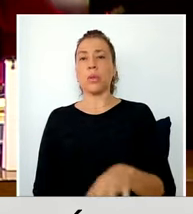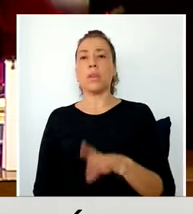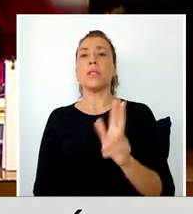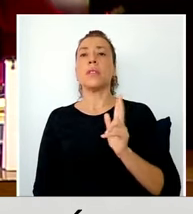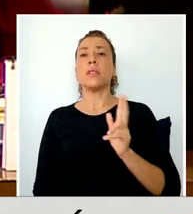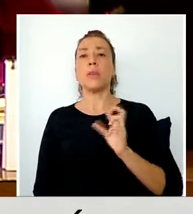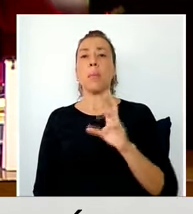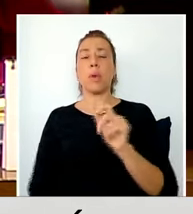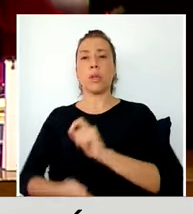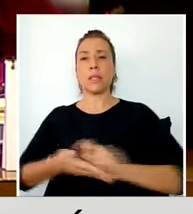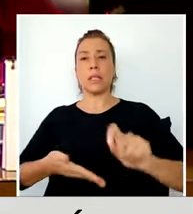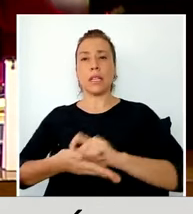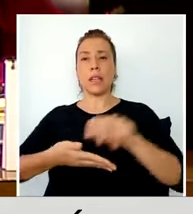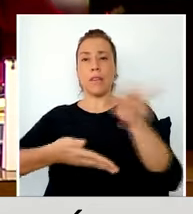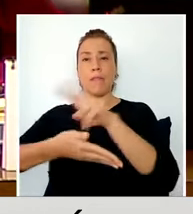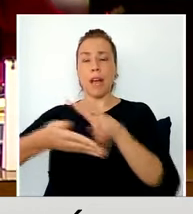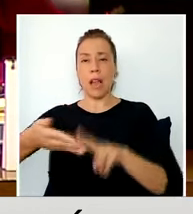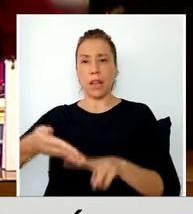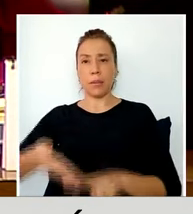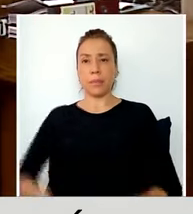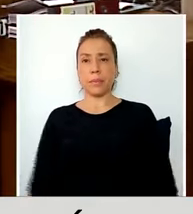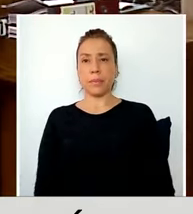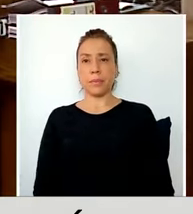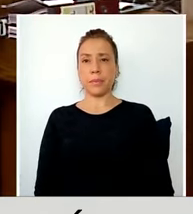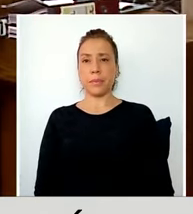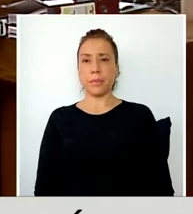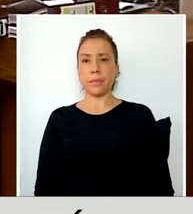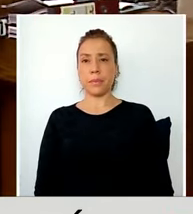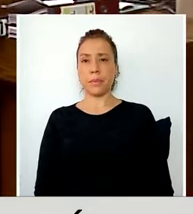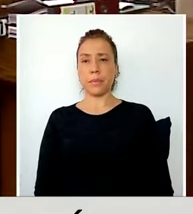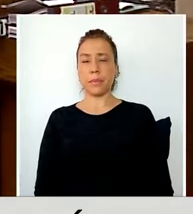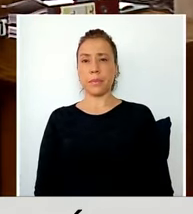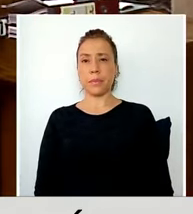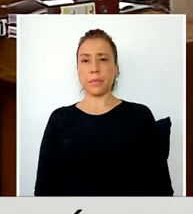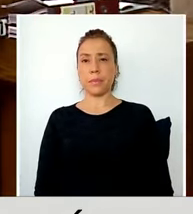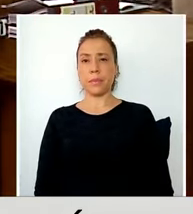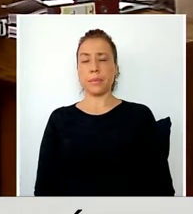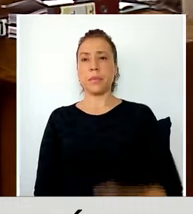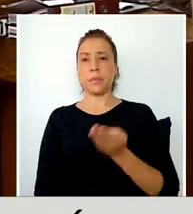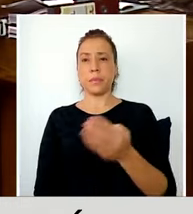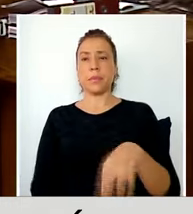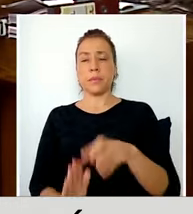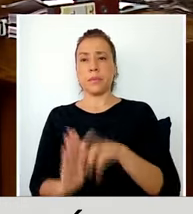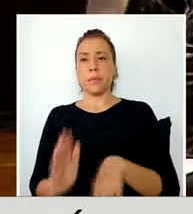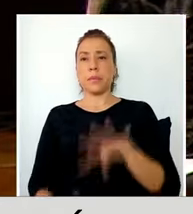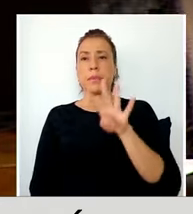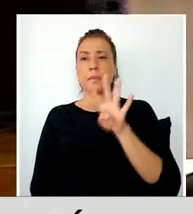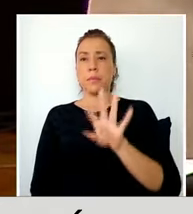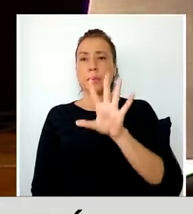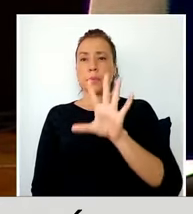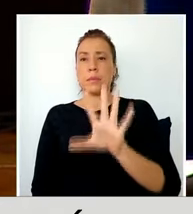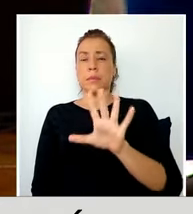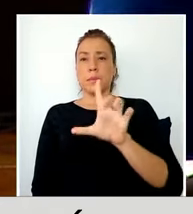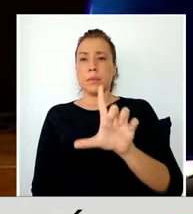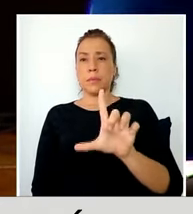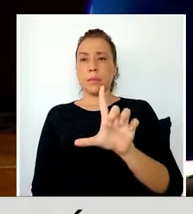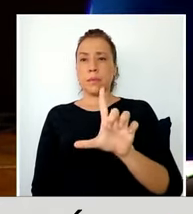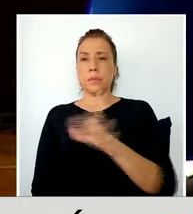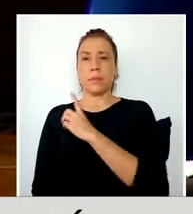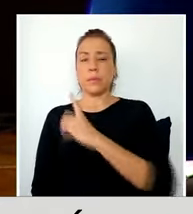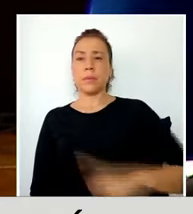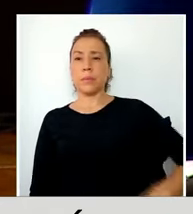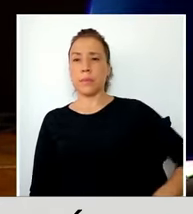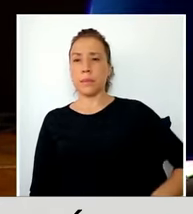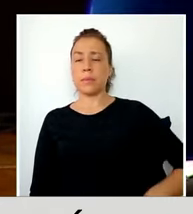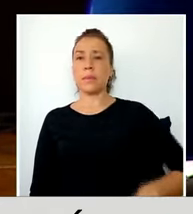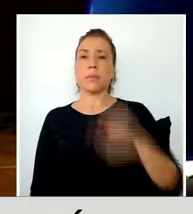dará lectura a su título solicitud de resolución número 457 de los diputados y diputadas